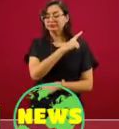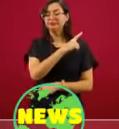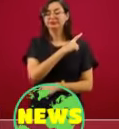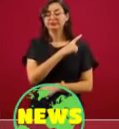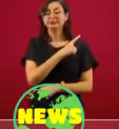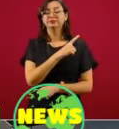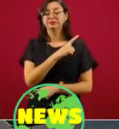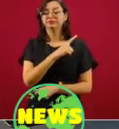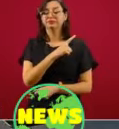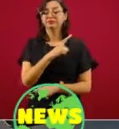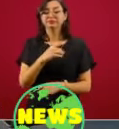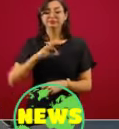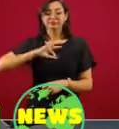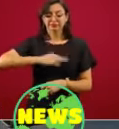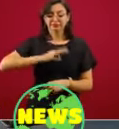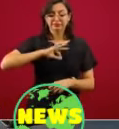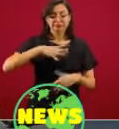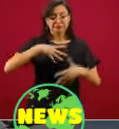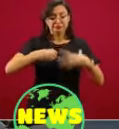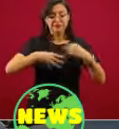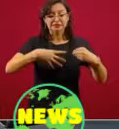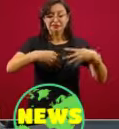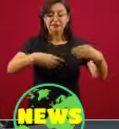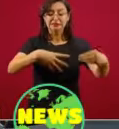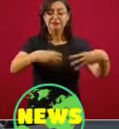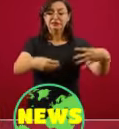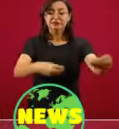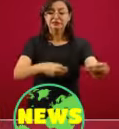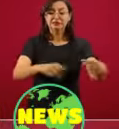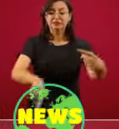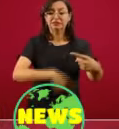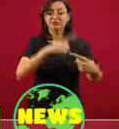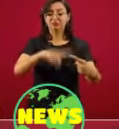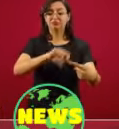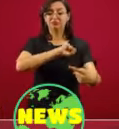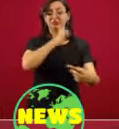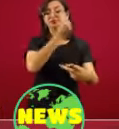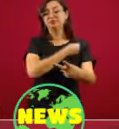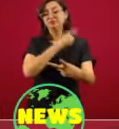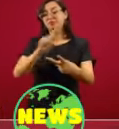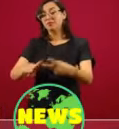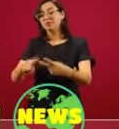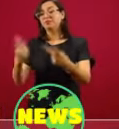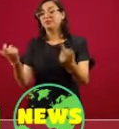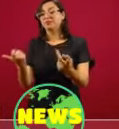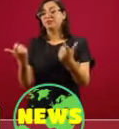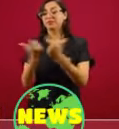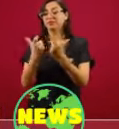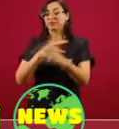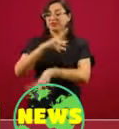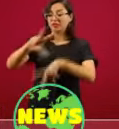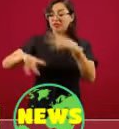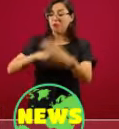de la pandemia, la crisis sanitaria y la crisis del modelo